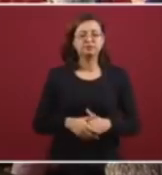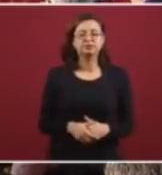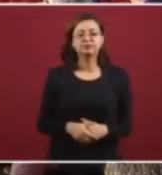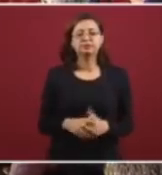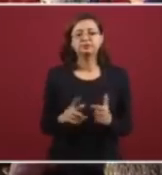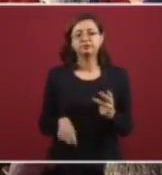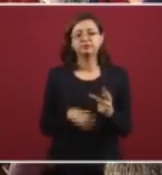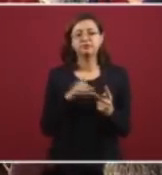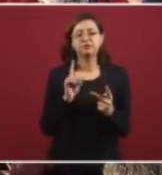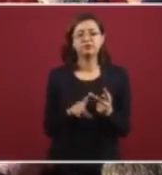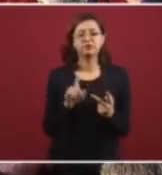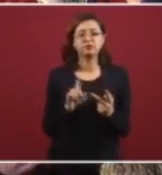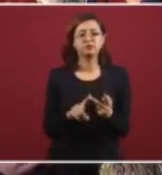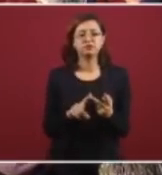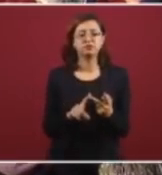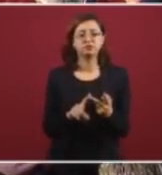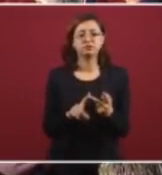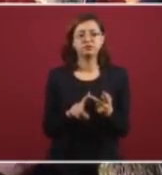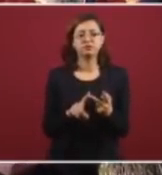El segundo tema